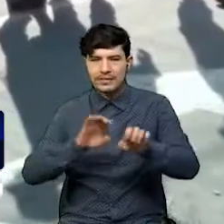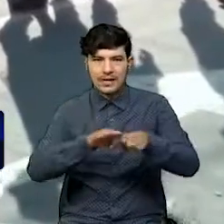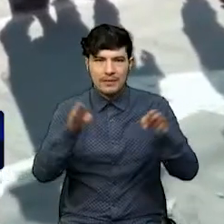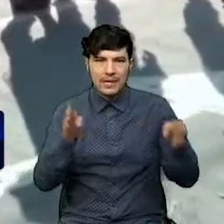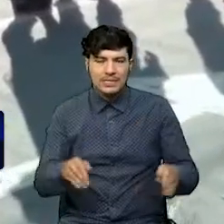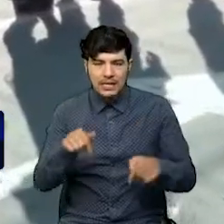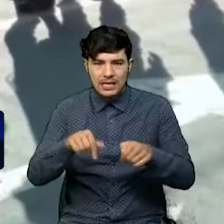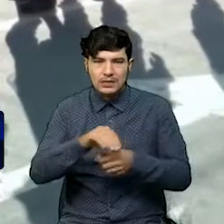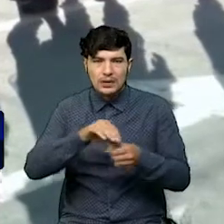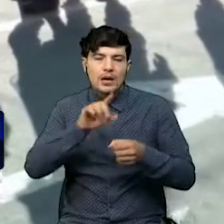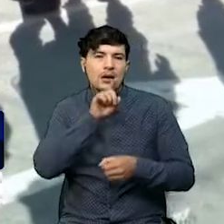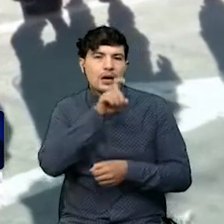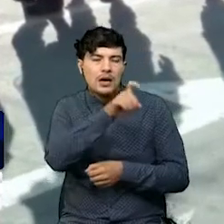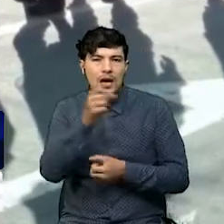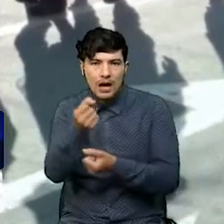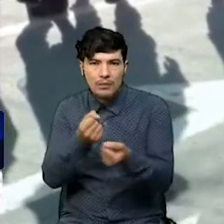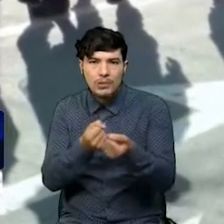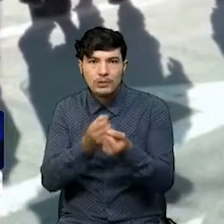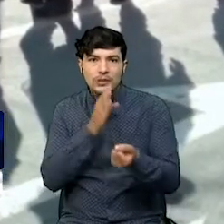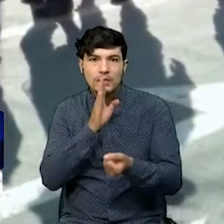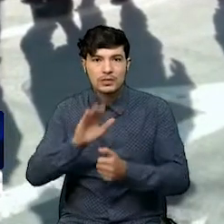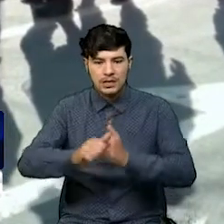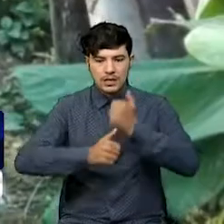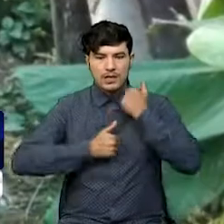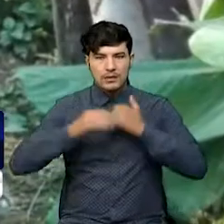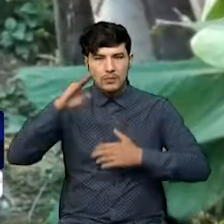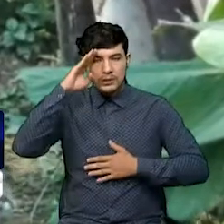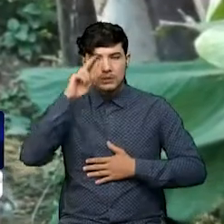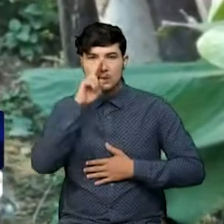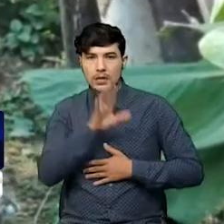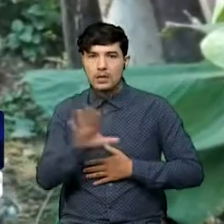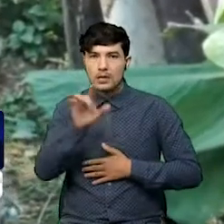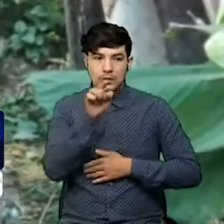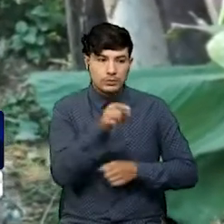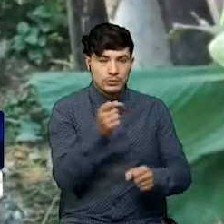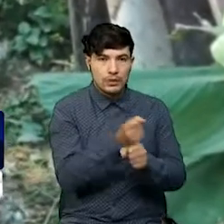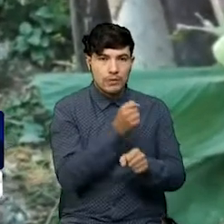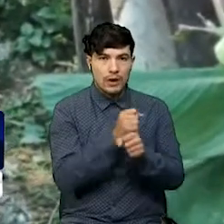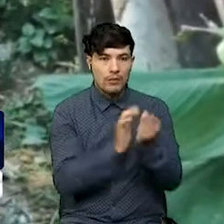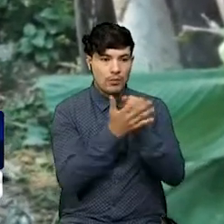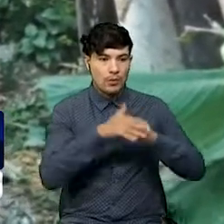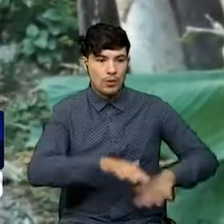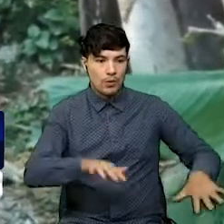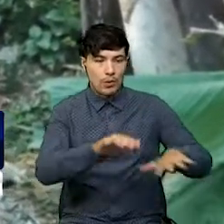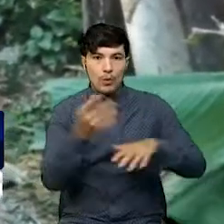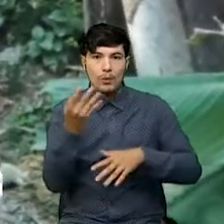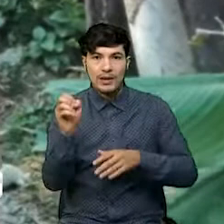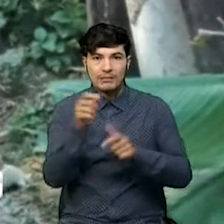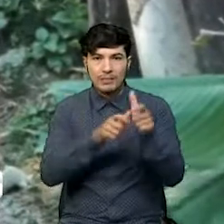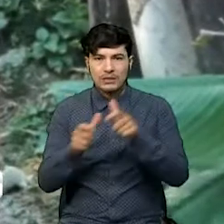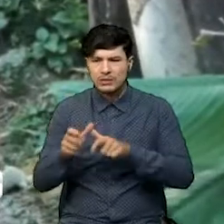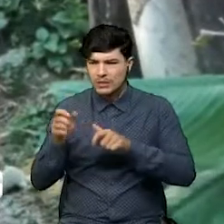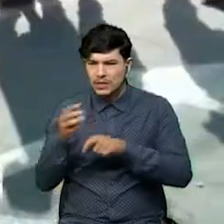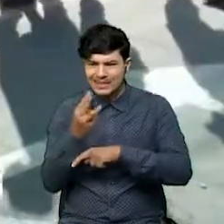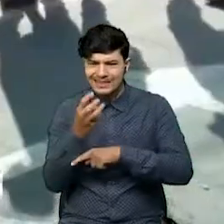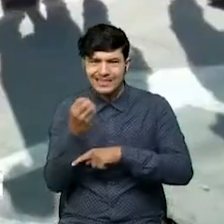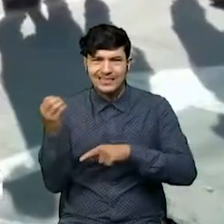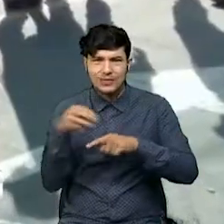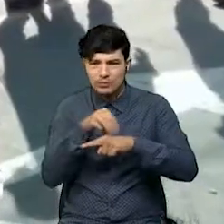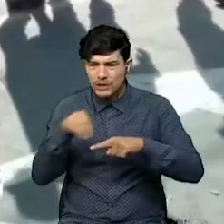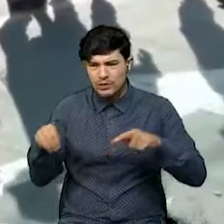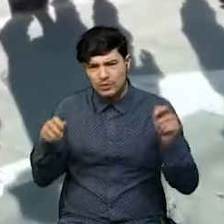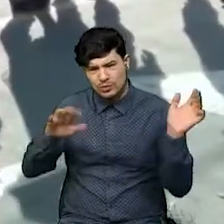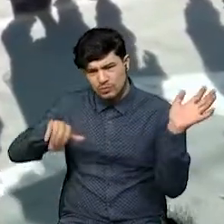contó con el apoyo del ejército y la policía el trabajo ambiental se realizó con más de 40 personas en un tramo de 300 metros y